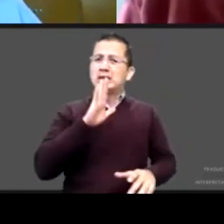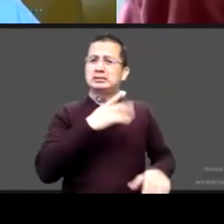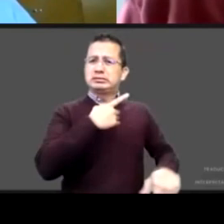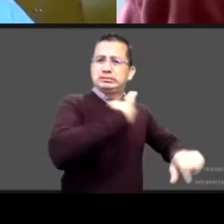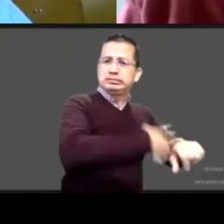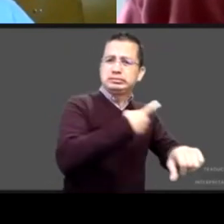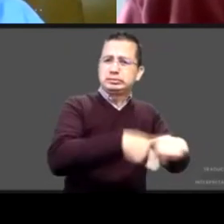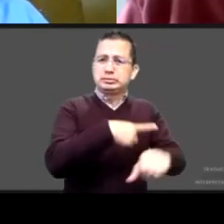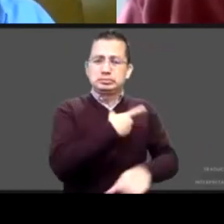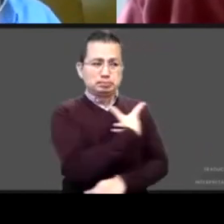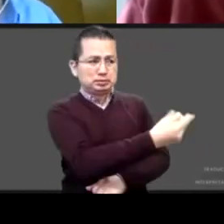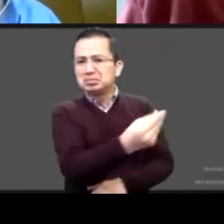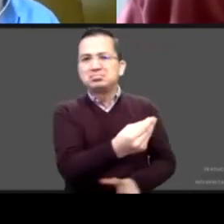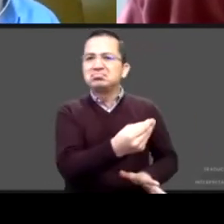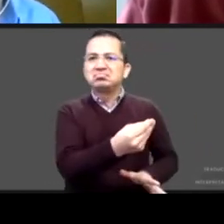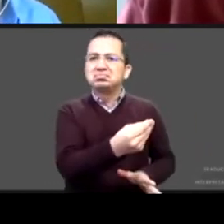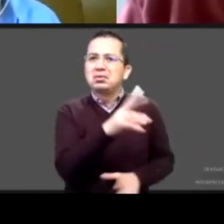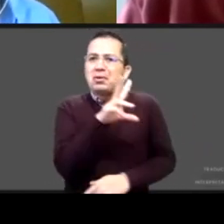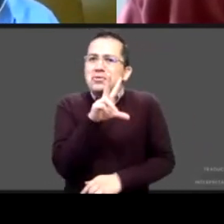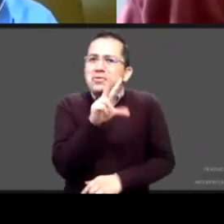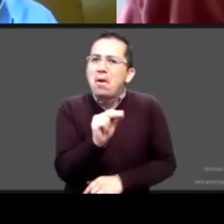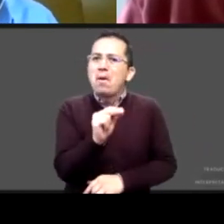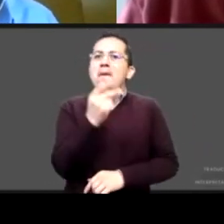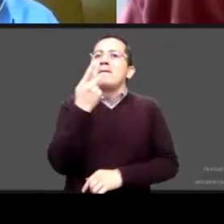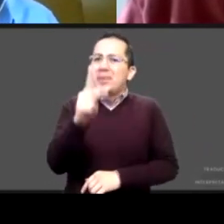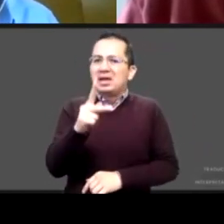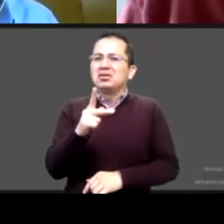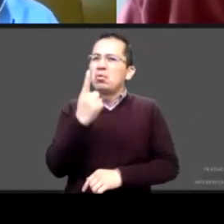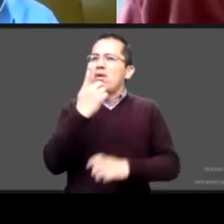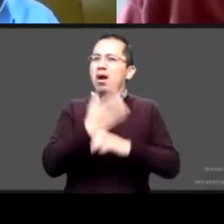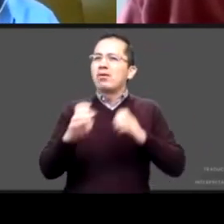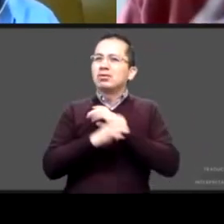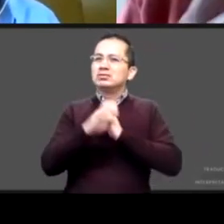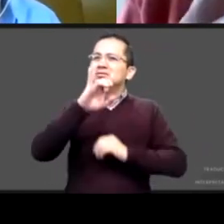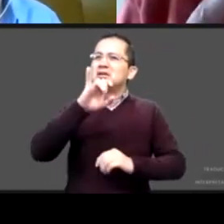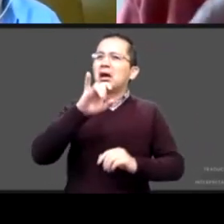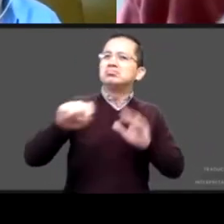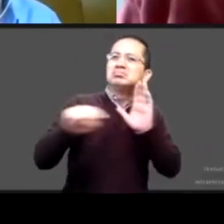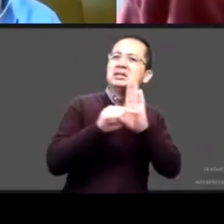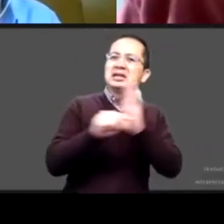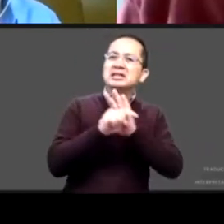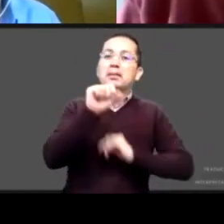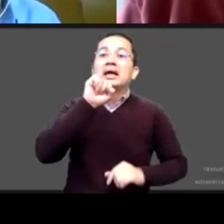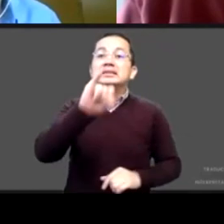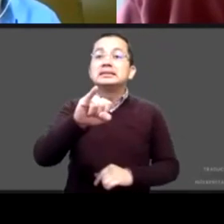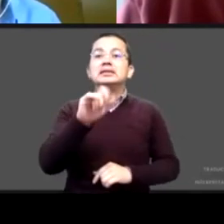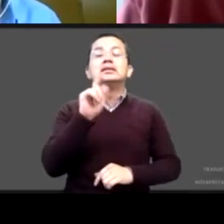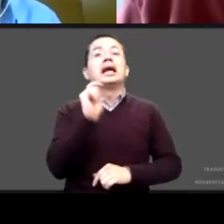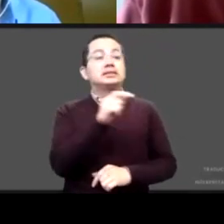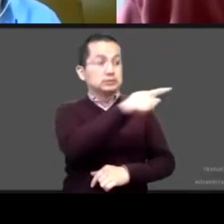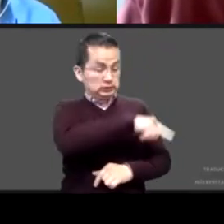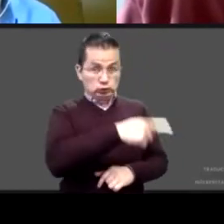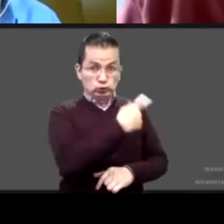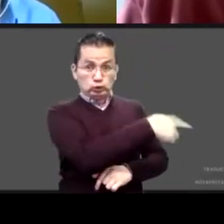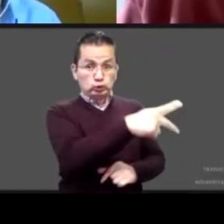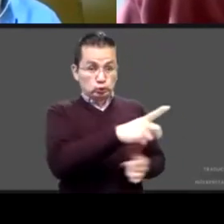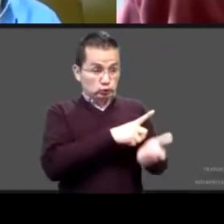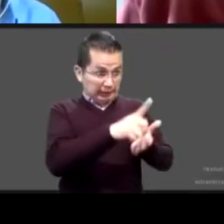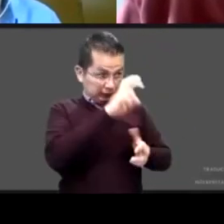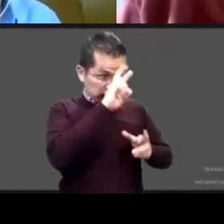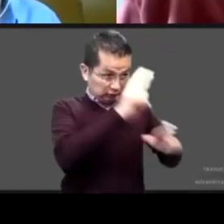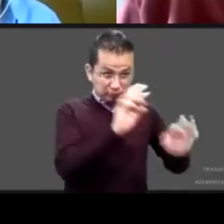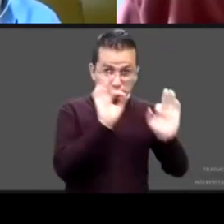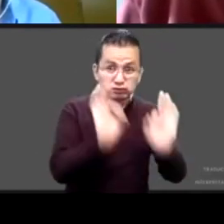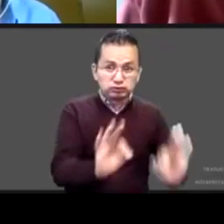notoriamente han sido afectados en el ejercicio de múltiples derechos. Hoy por hoy nos preocupa muchísimo en nuestras Américas